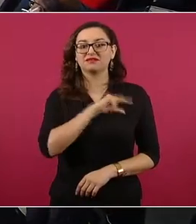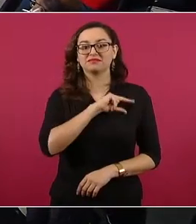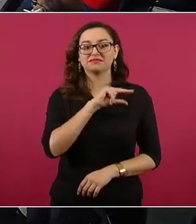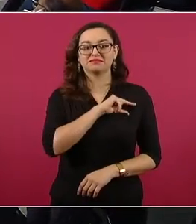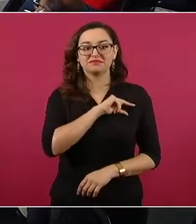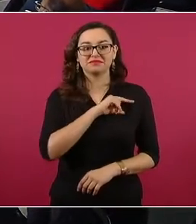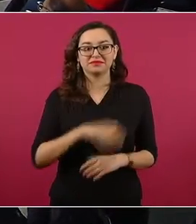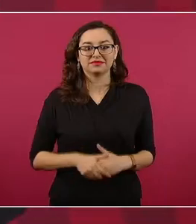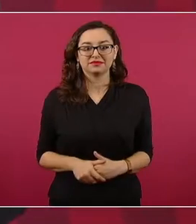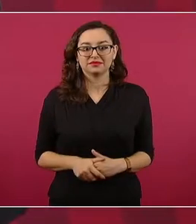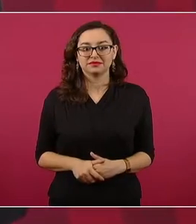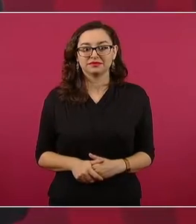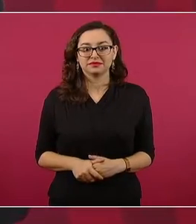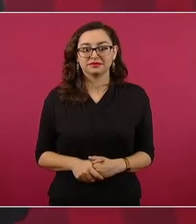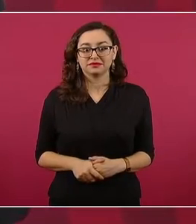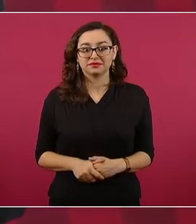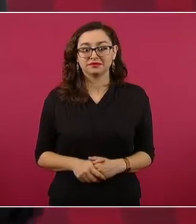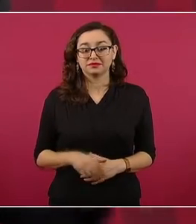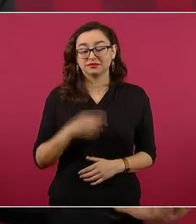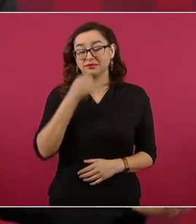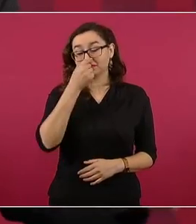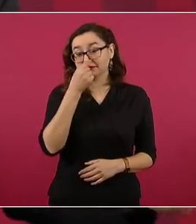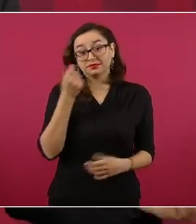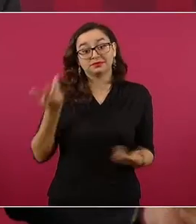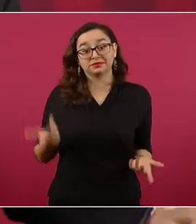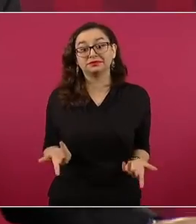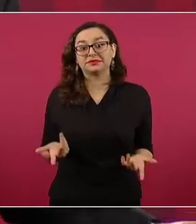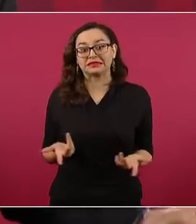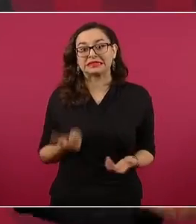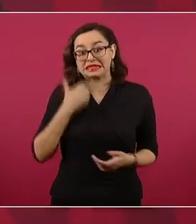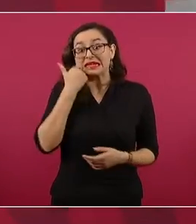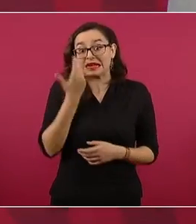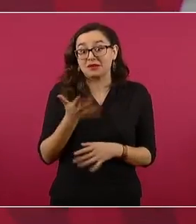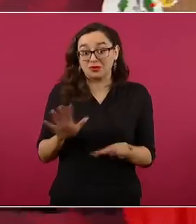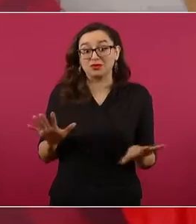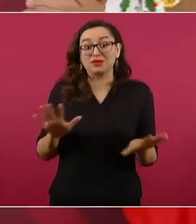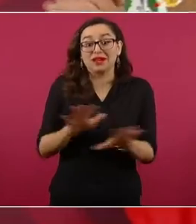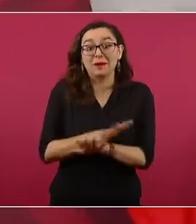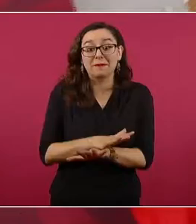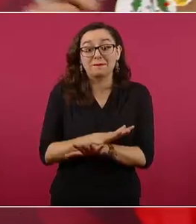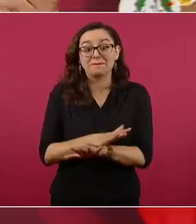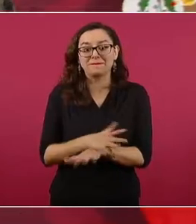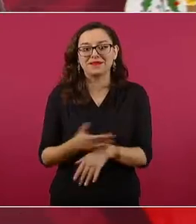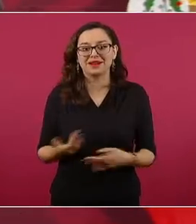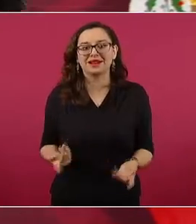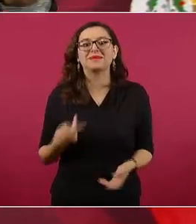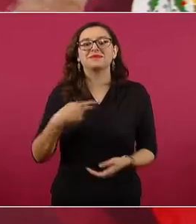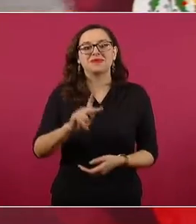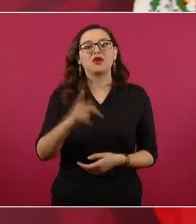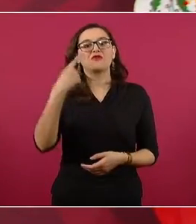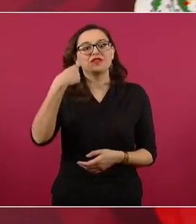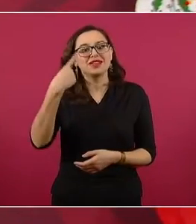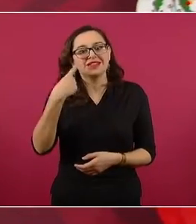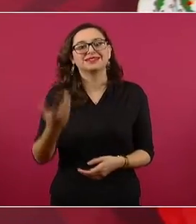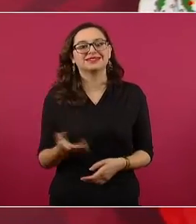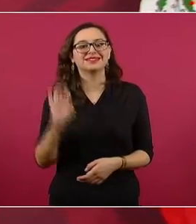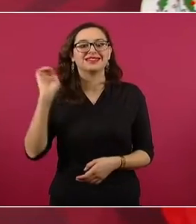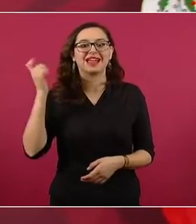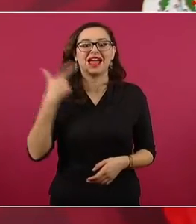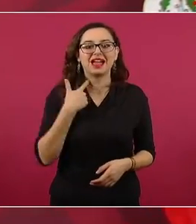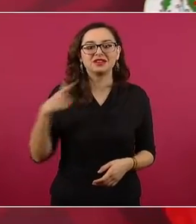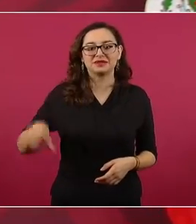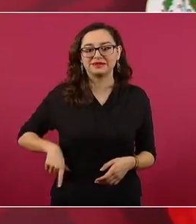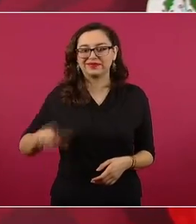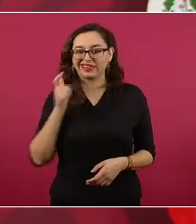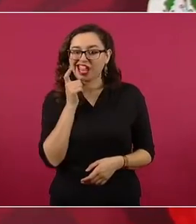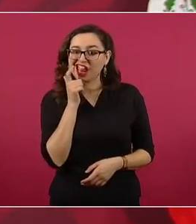No, pero sí vamos a buscar cambiar algo, pero lo que quiero explicarles es cómo dejaron todo.